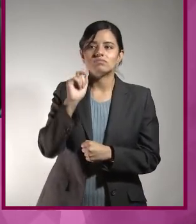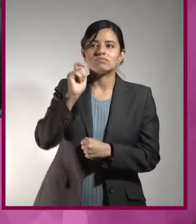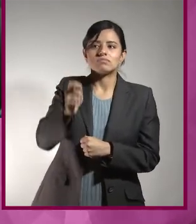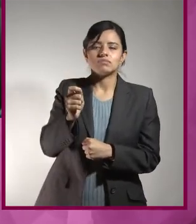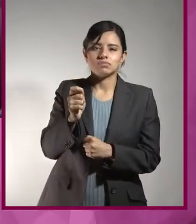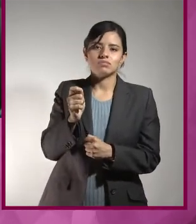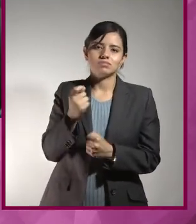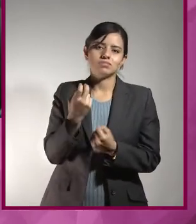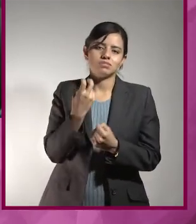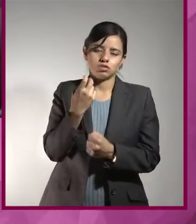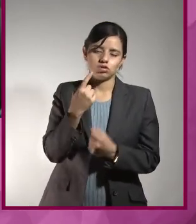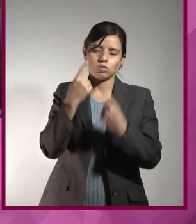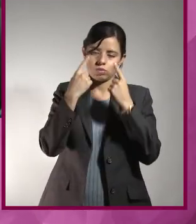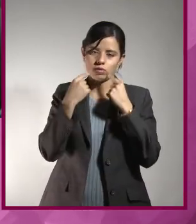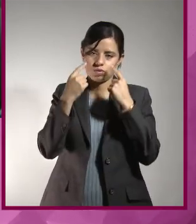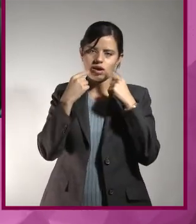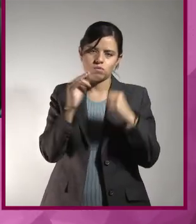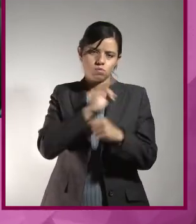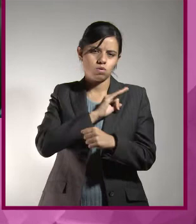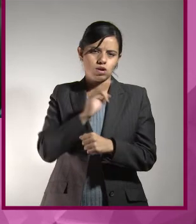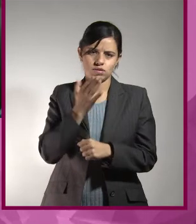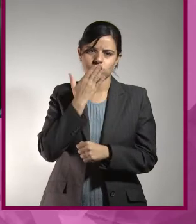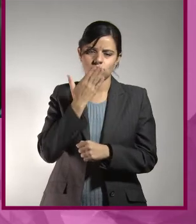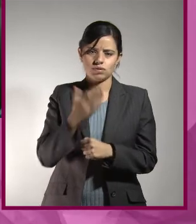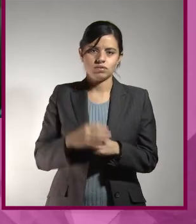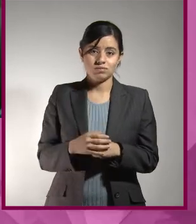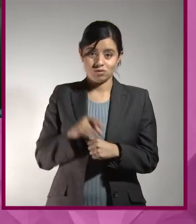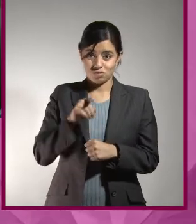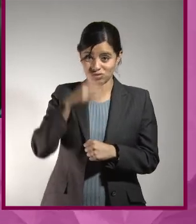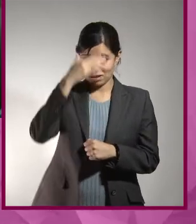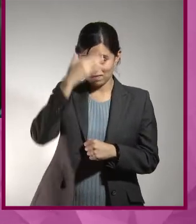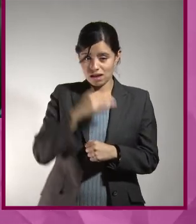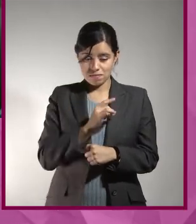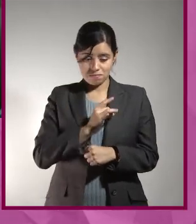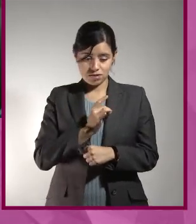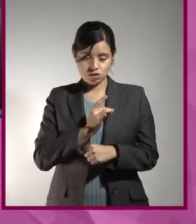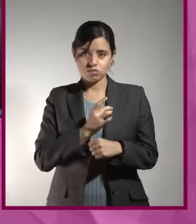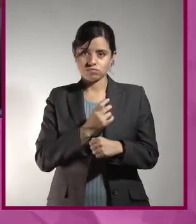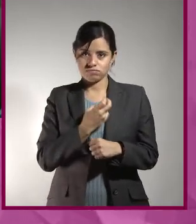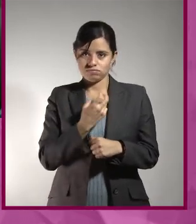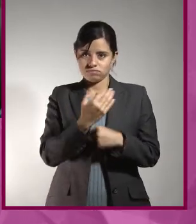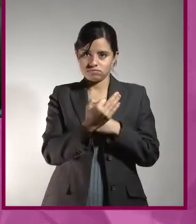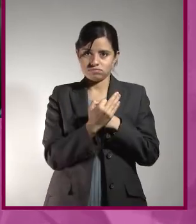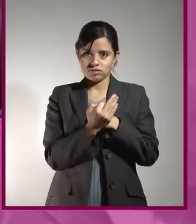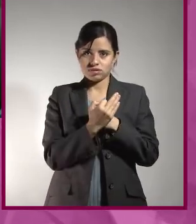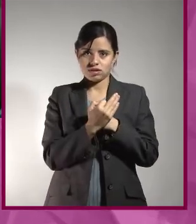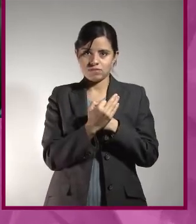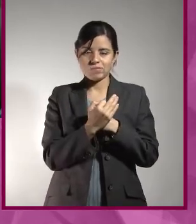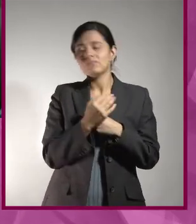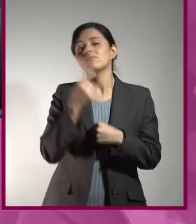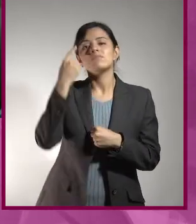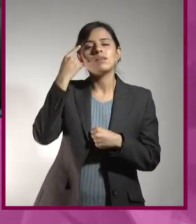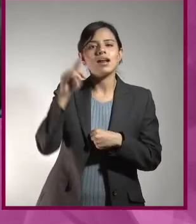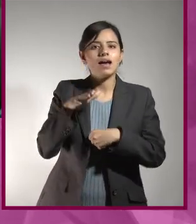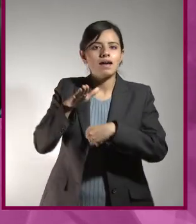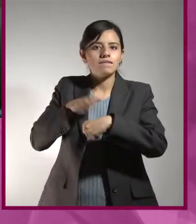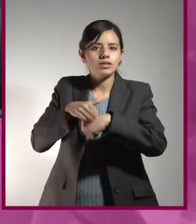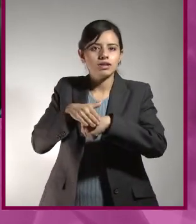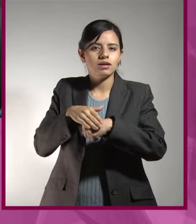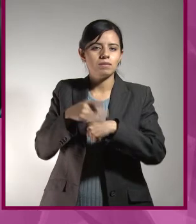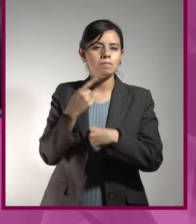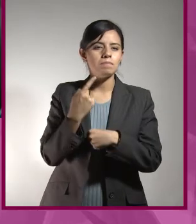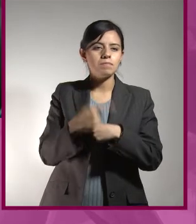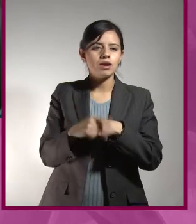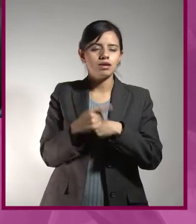ahora. ¿Sabes que el miedo tiene una función saludable? Nos alerta de